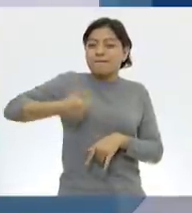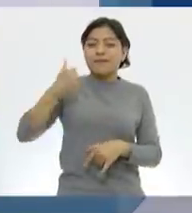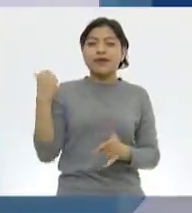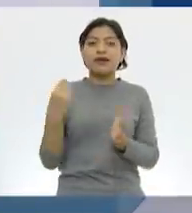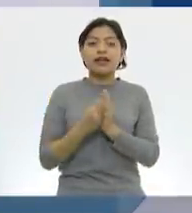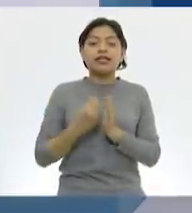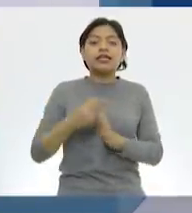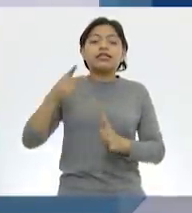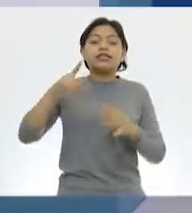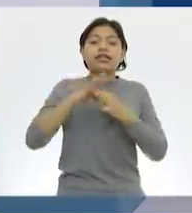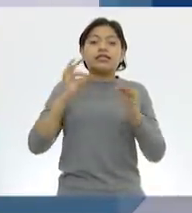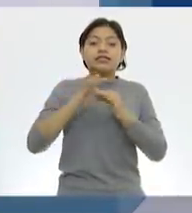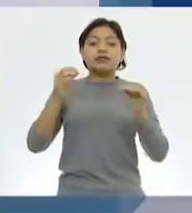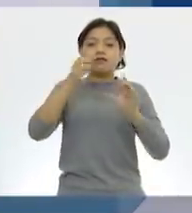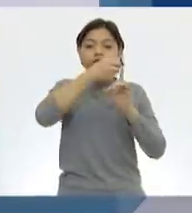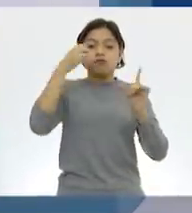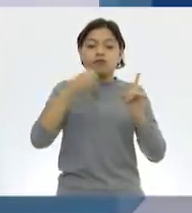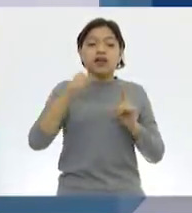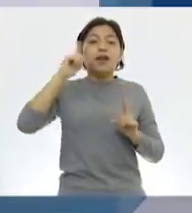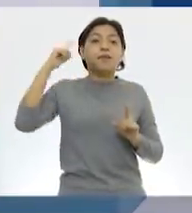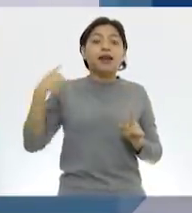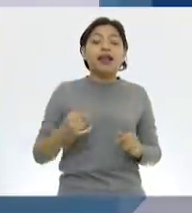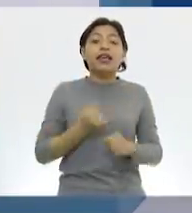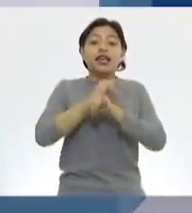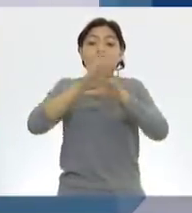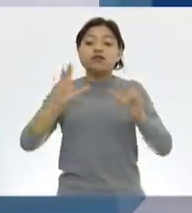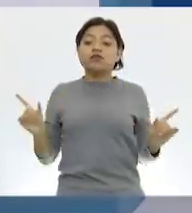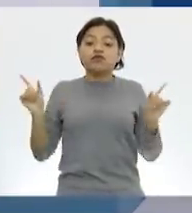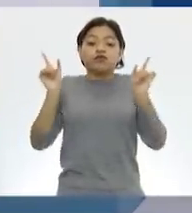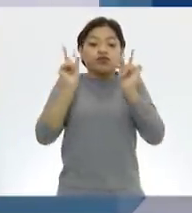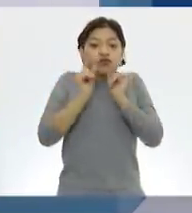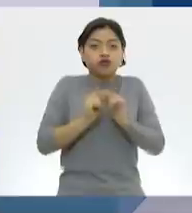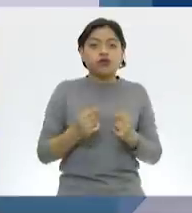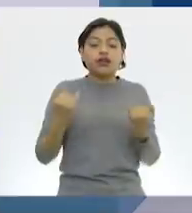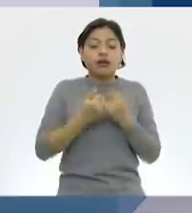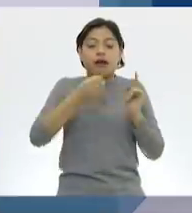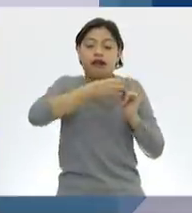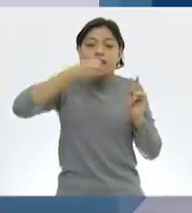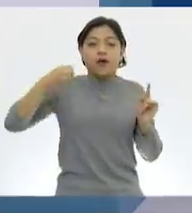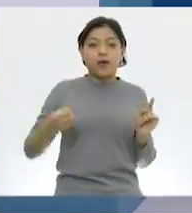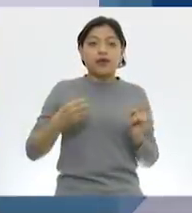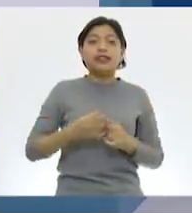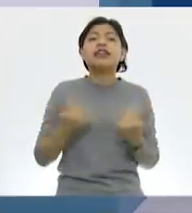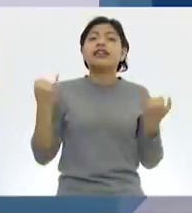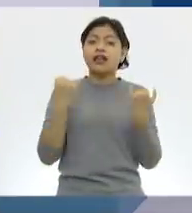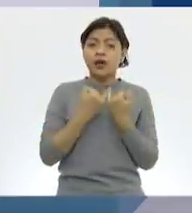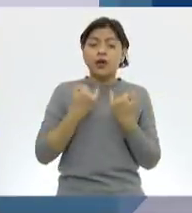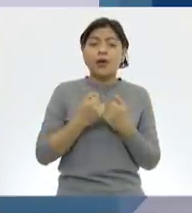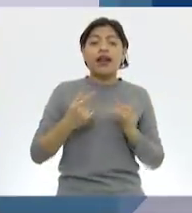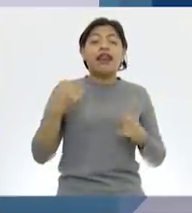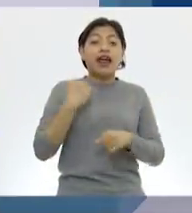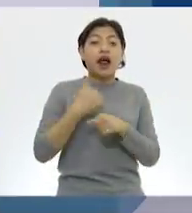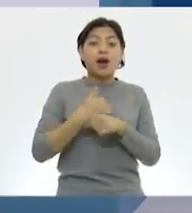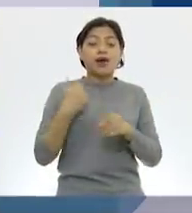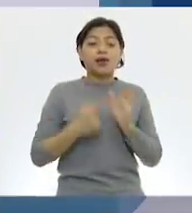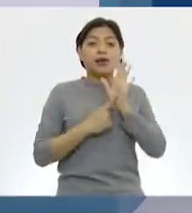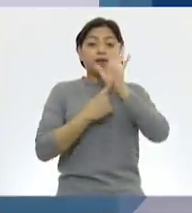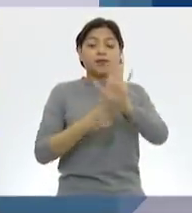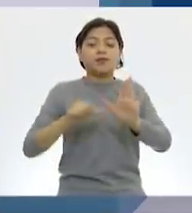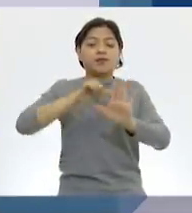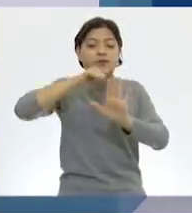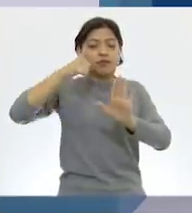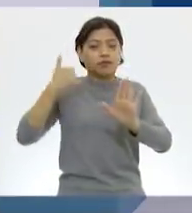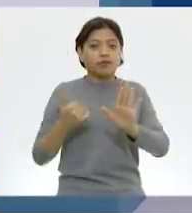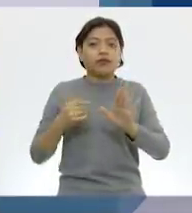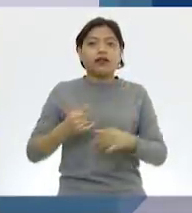con esquemas útiles para sintetizar y organizar la información. Y de hecho, ahora les voy a presentar otro